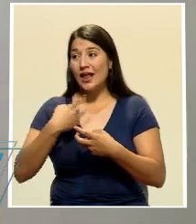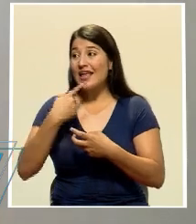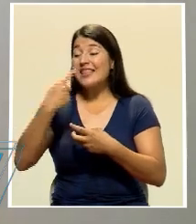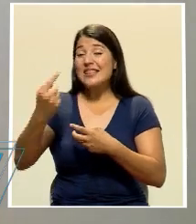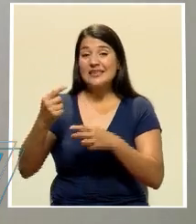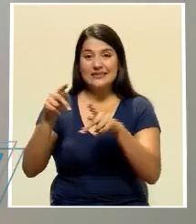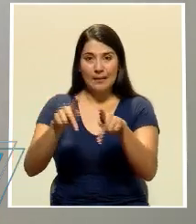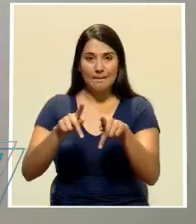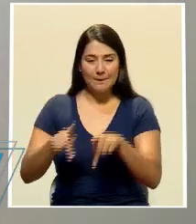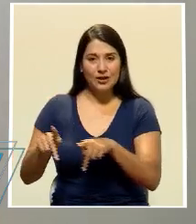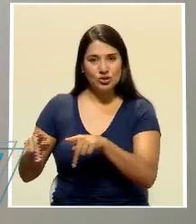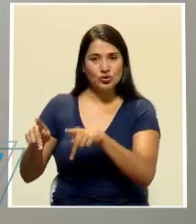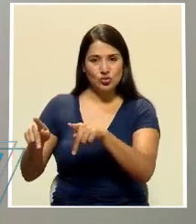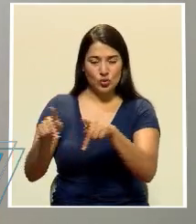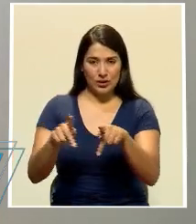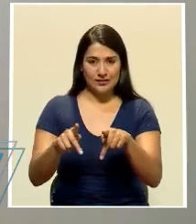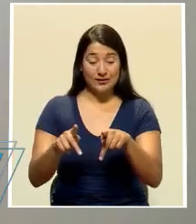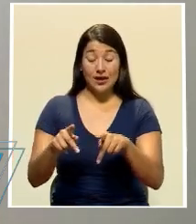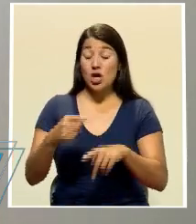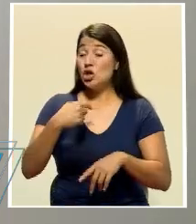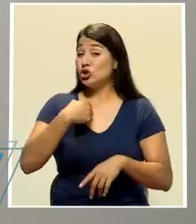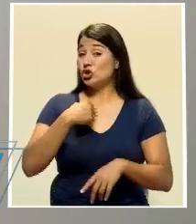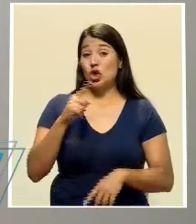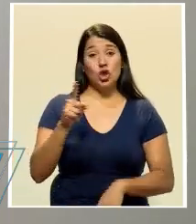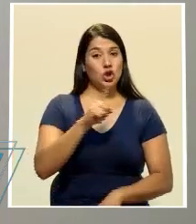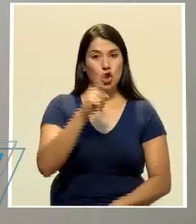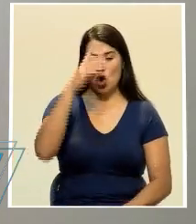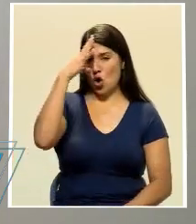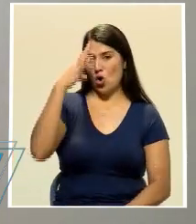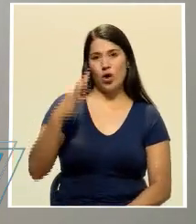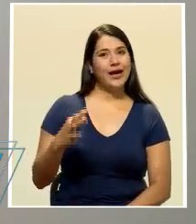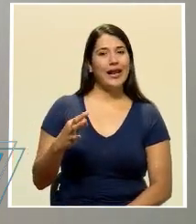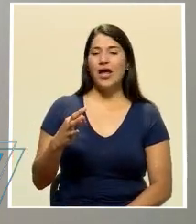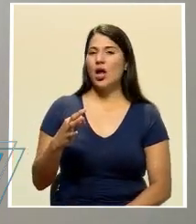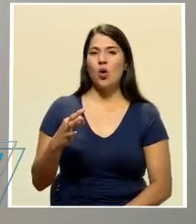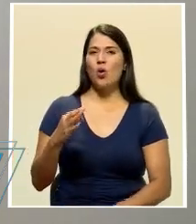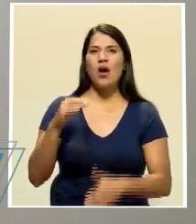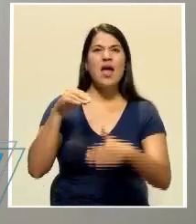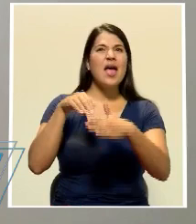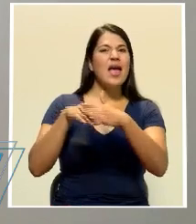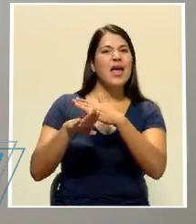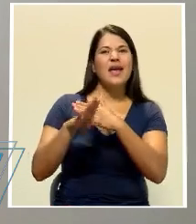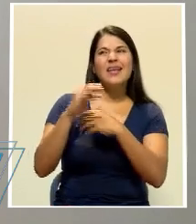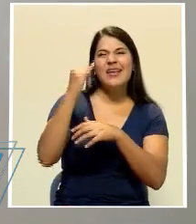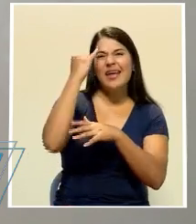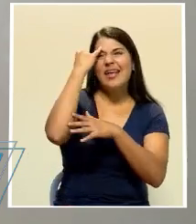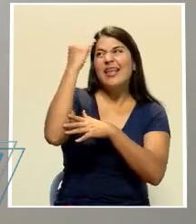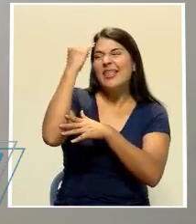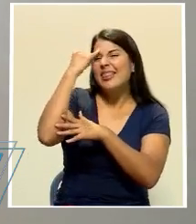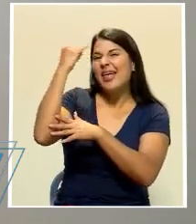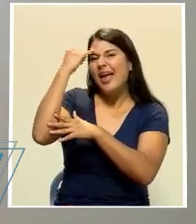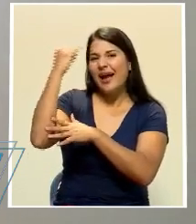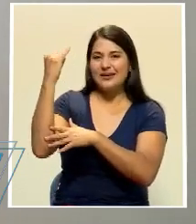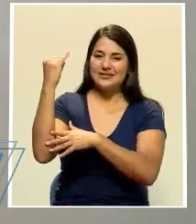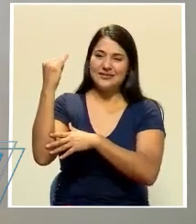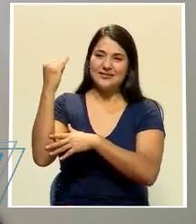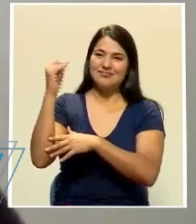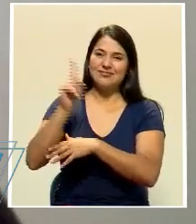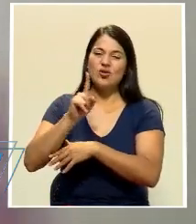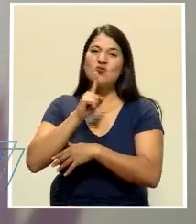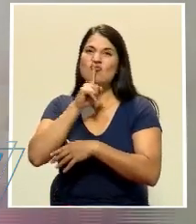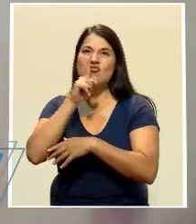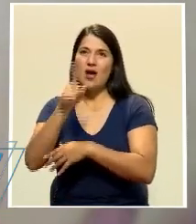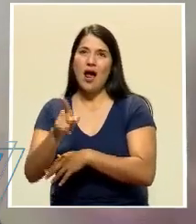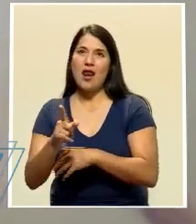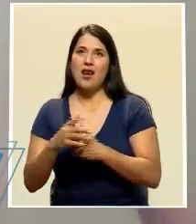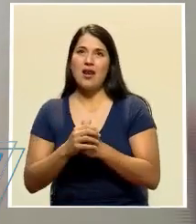está articulando. Yo no creo en las teorías de la conspiración, nunca he creído, ni voy a aceptar ahora que hay una